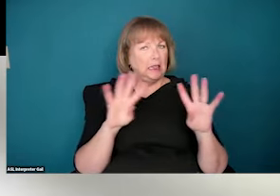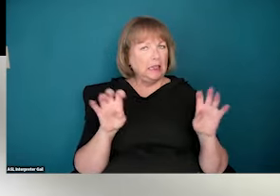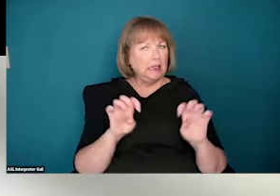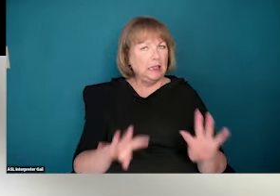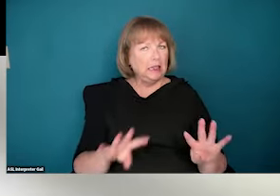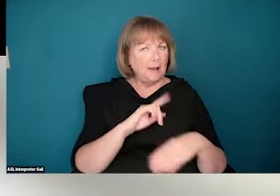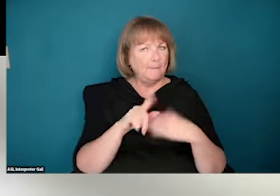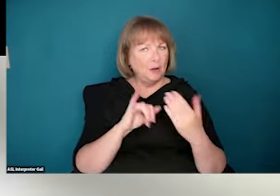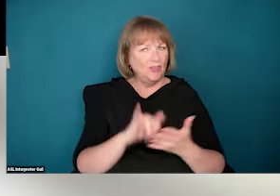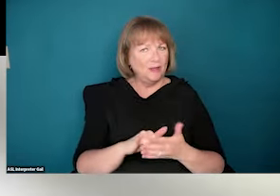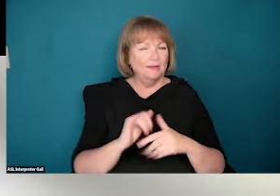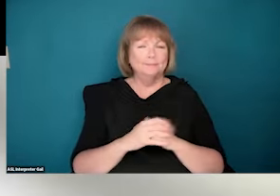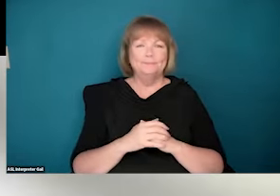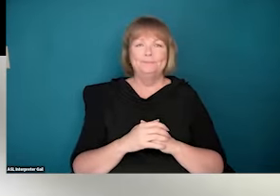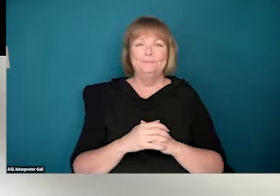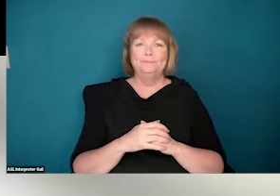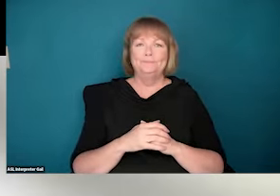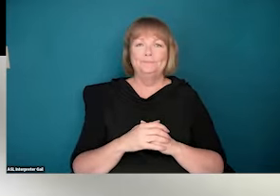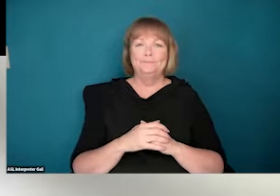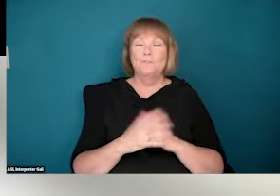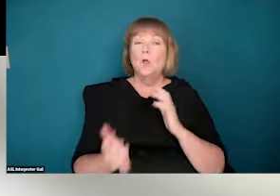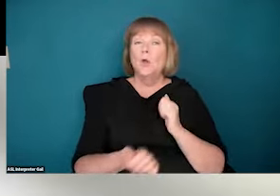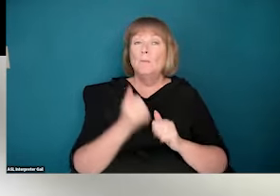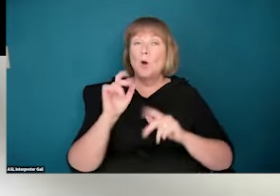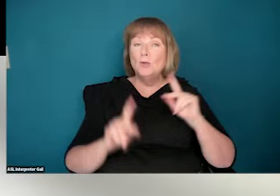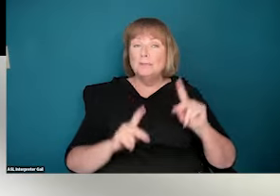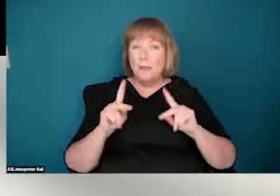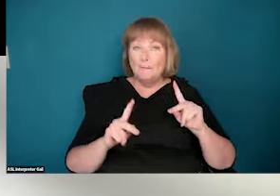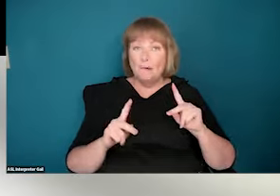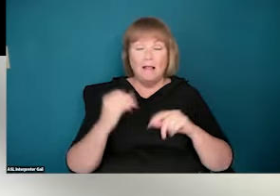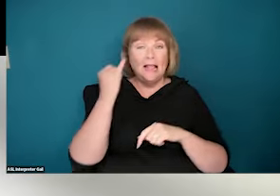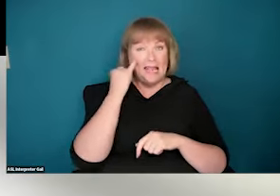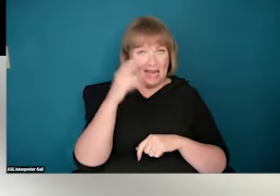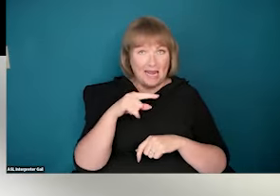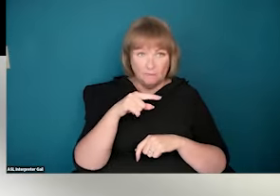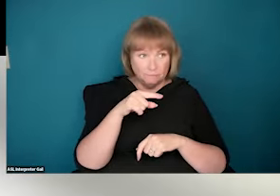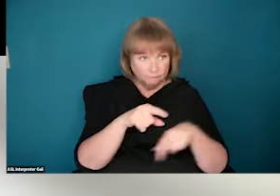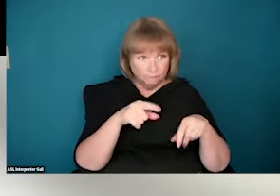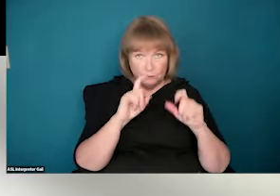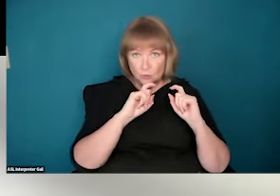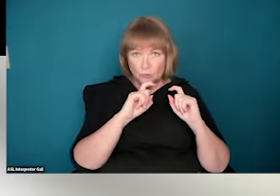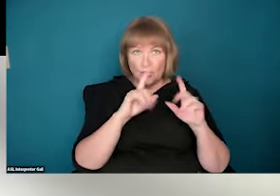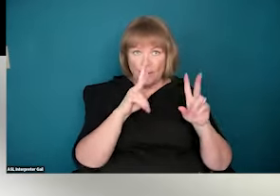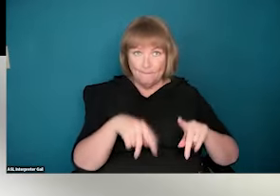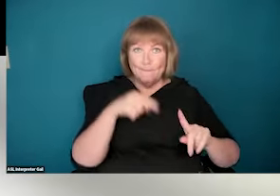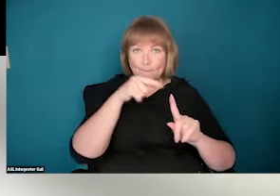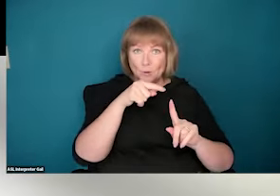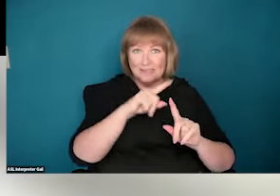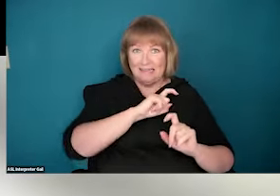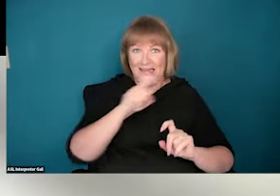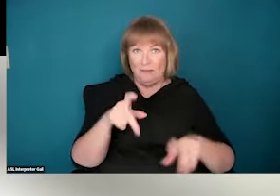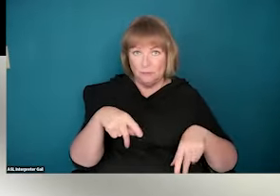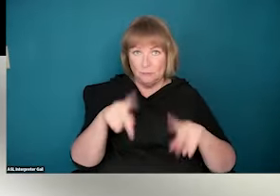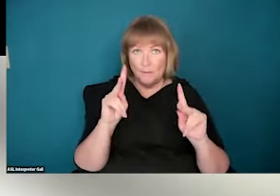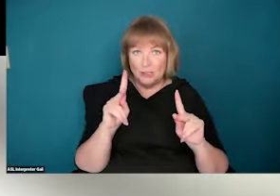ha sido probado en frente de las cortes. Si la mayoría de las personas todavía no han podido decidir en esto.